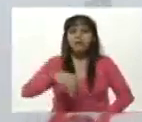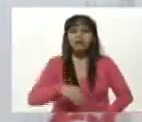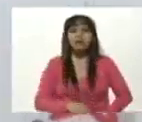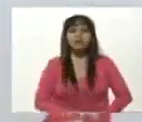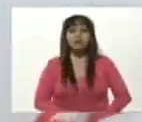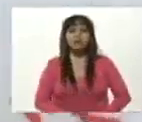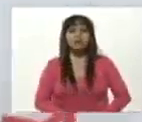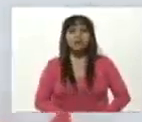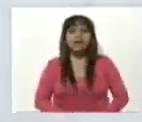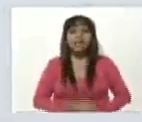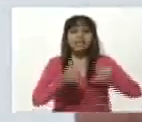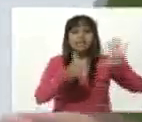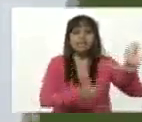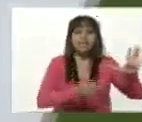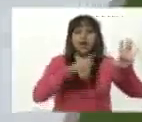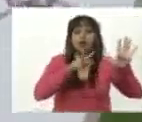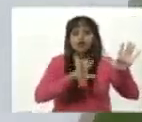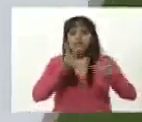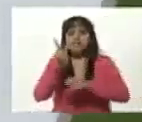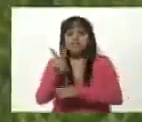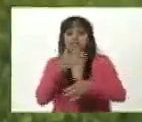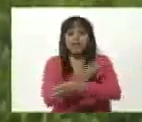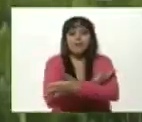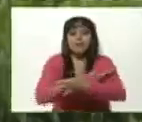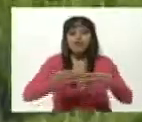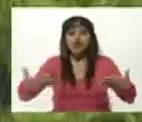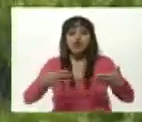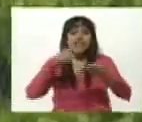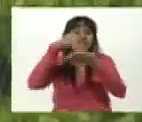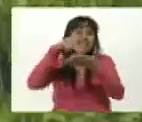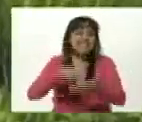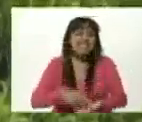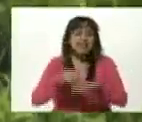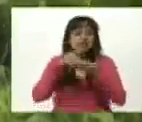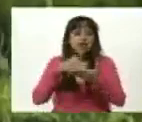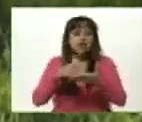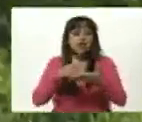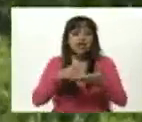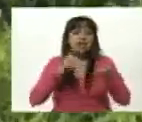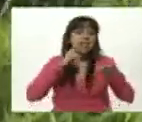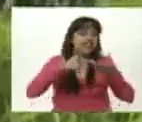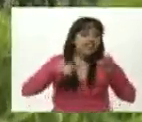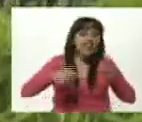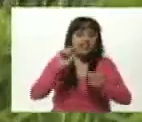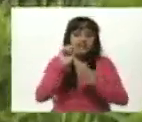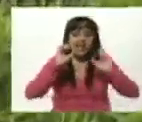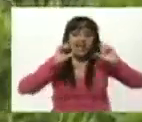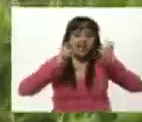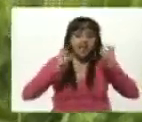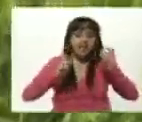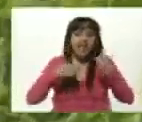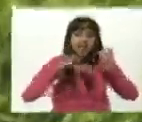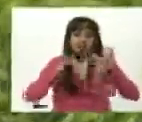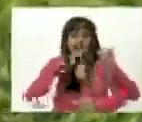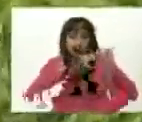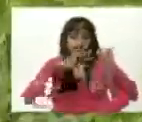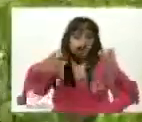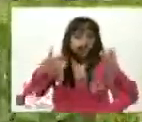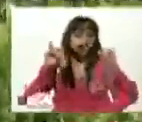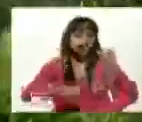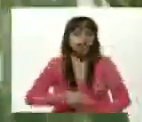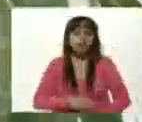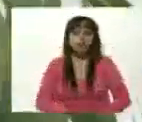de 687 millones de kilos en cereales, sembrando arroz constante. ¿Qué nos